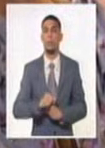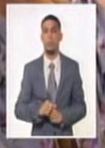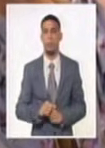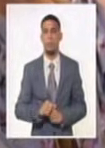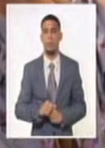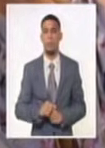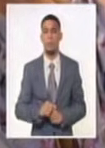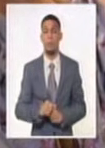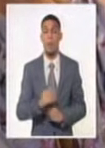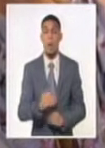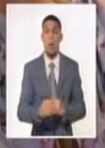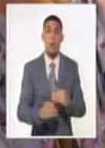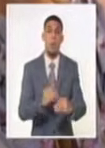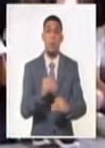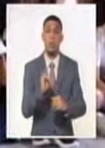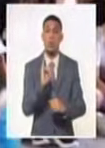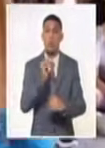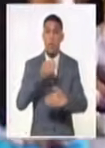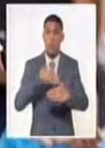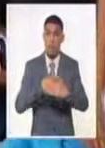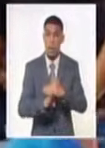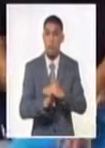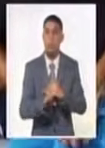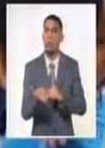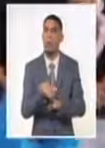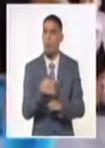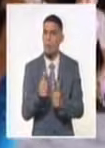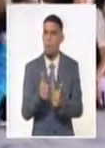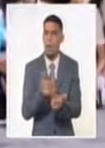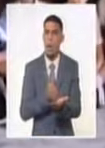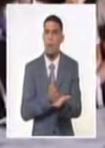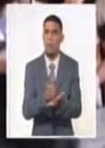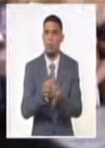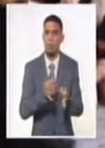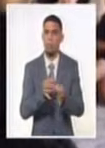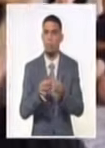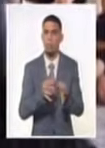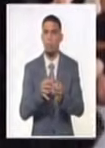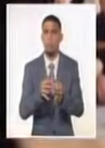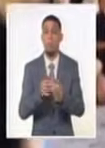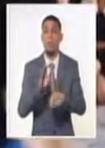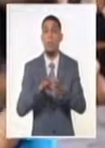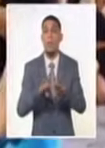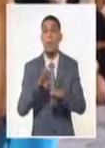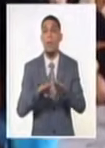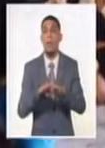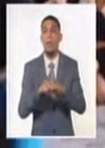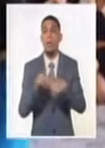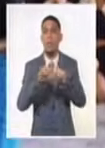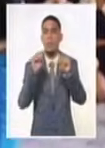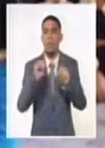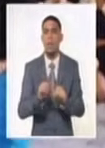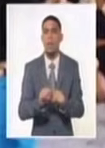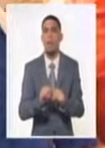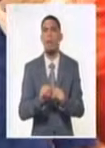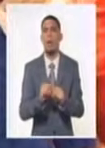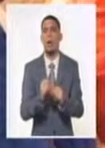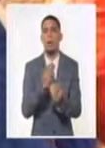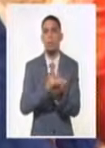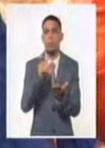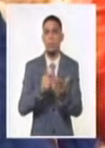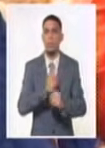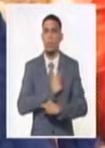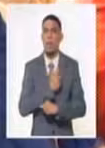El proceso de ingreso se garantiza igualmente con adecuaciones al sistema de captación y evaluaciones de los alumnos que aspiran a la